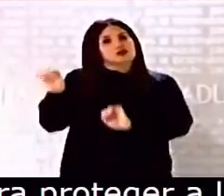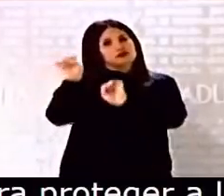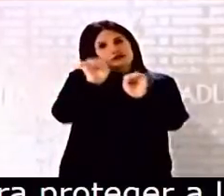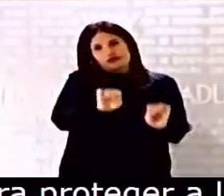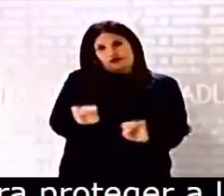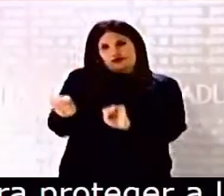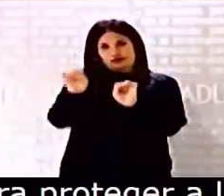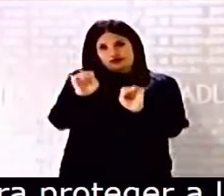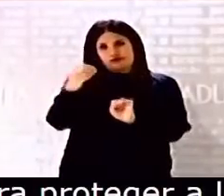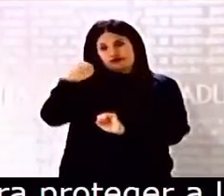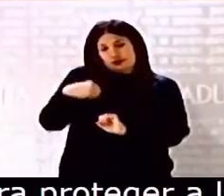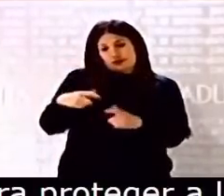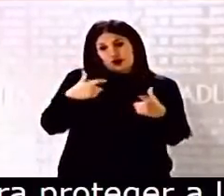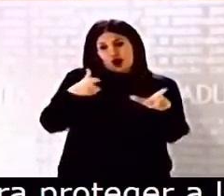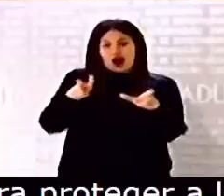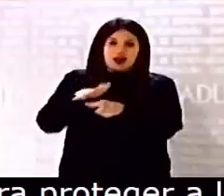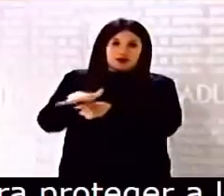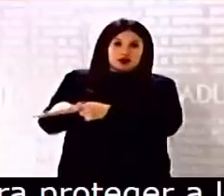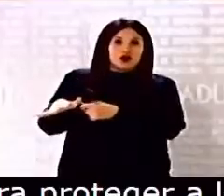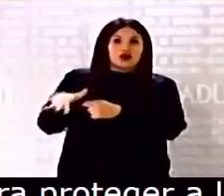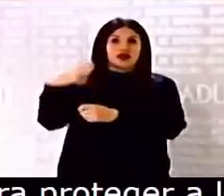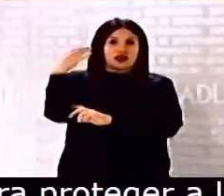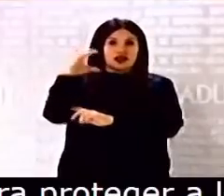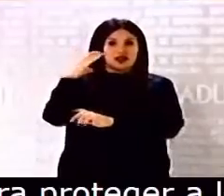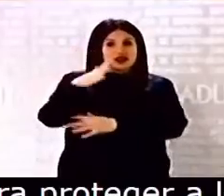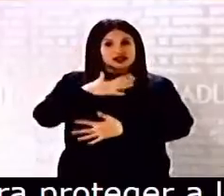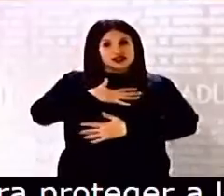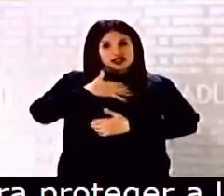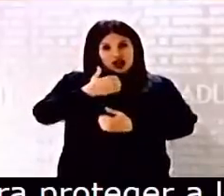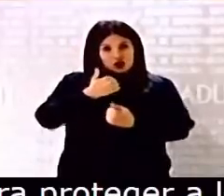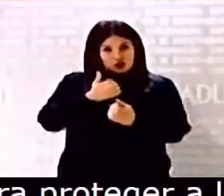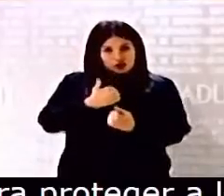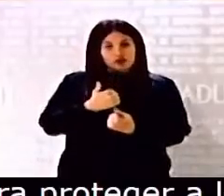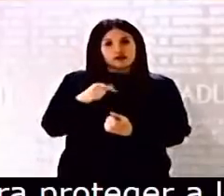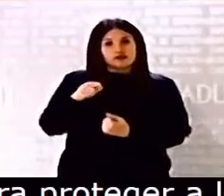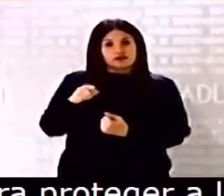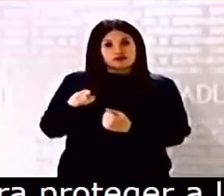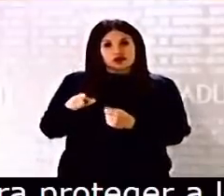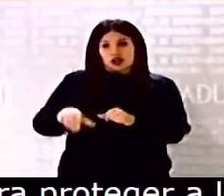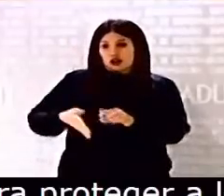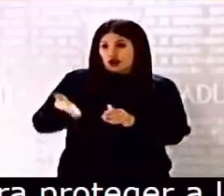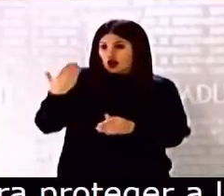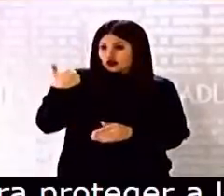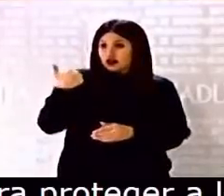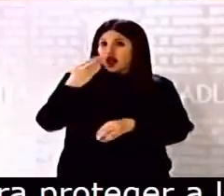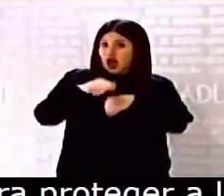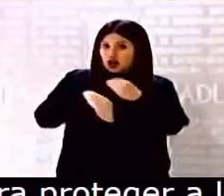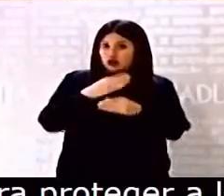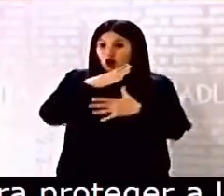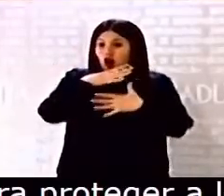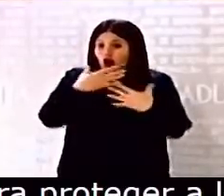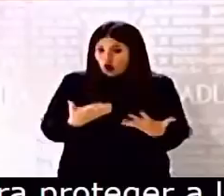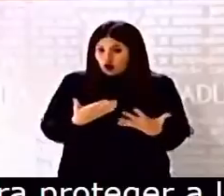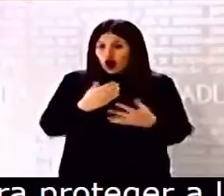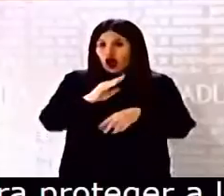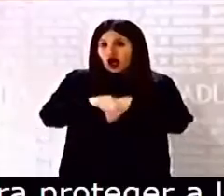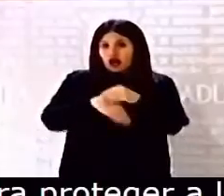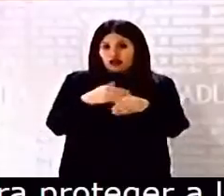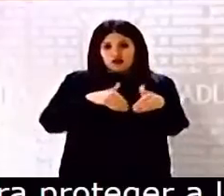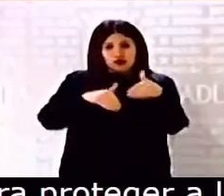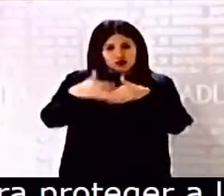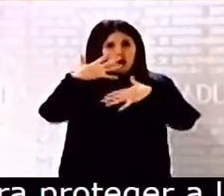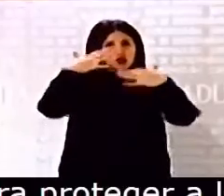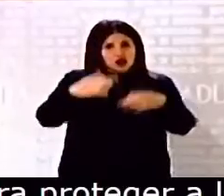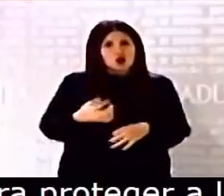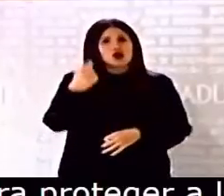de las ciencias de la salud que han puesto y que seguirán poniendo, porque no lo dudo, porque son